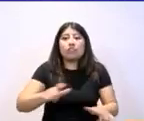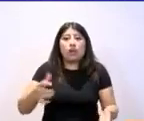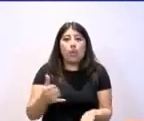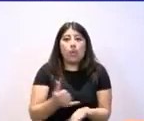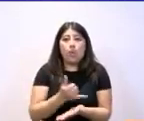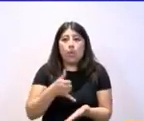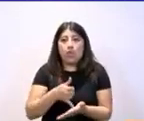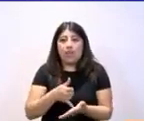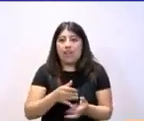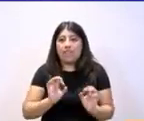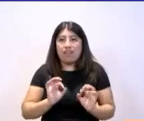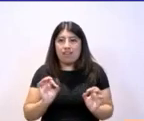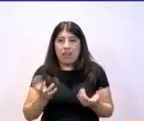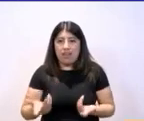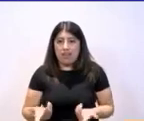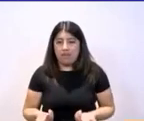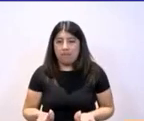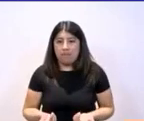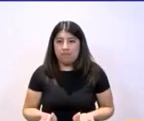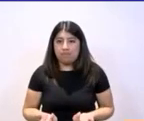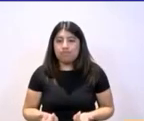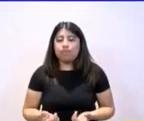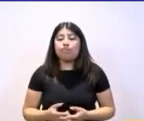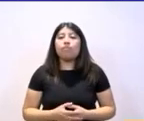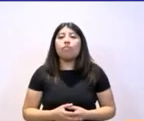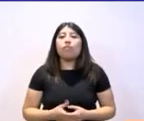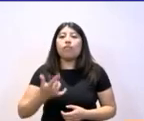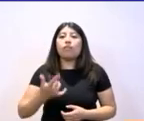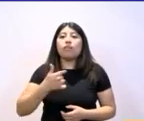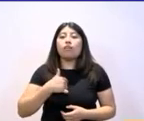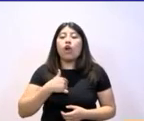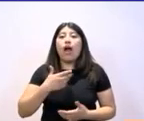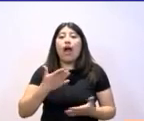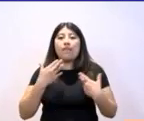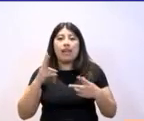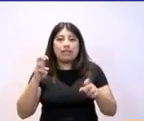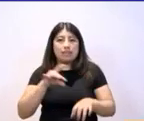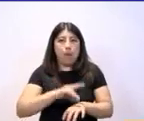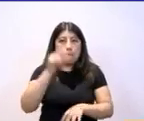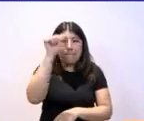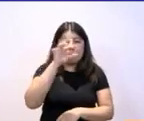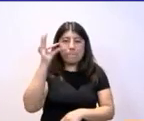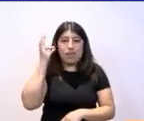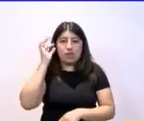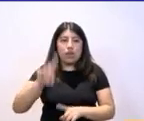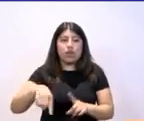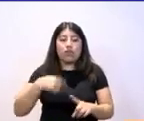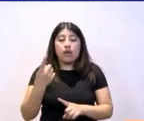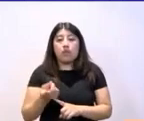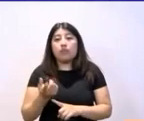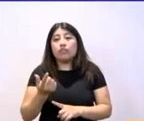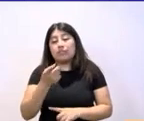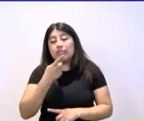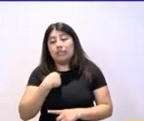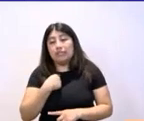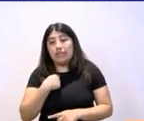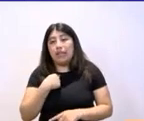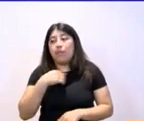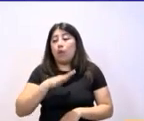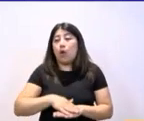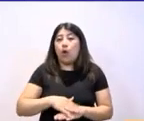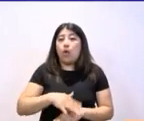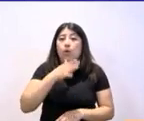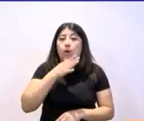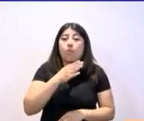vulnerables no se van en ningún momento. He hablado de médicos y de médicas. Luego vendrán aquí a echarle la culpa de que no haya médico en